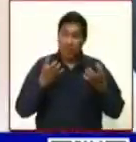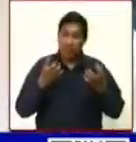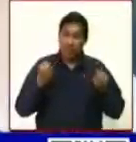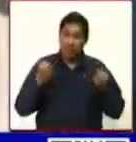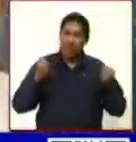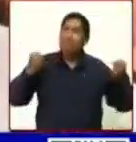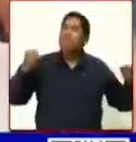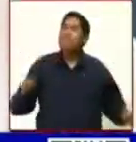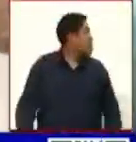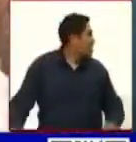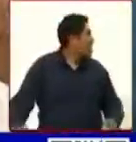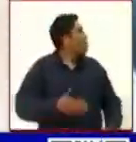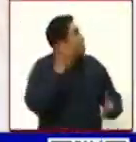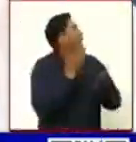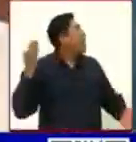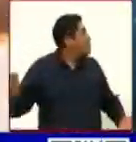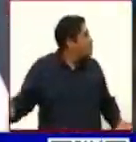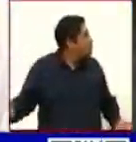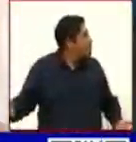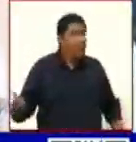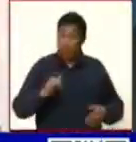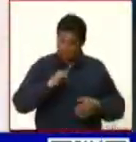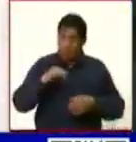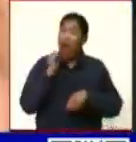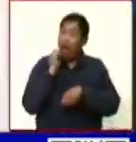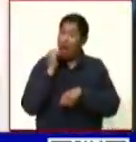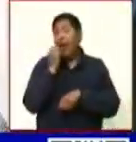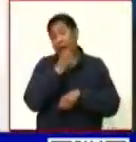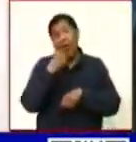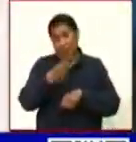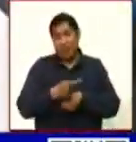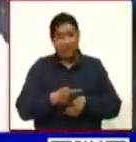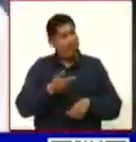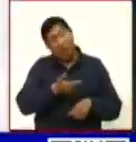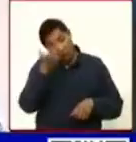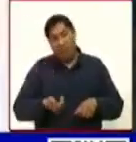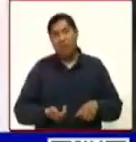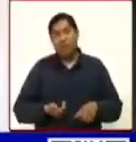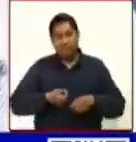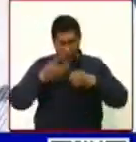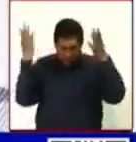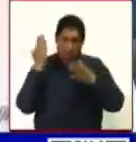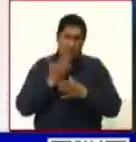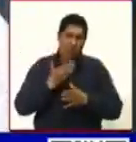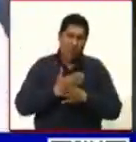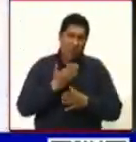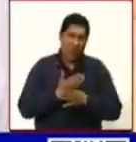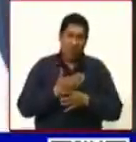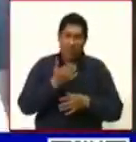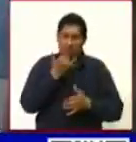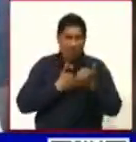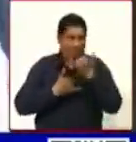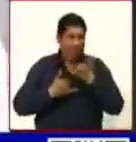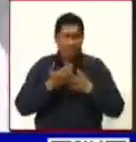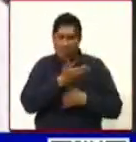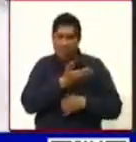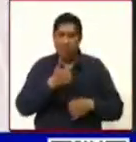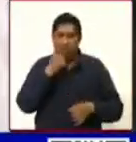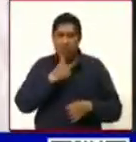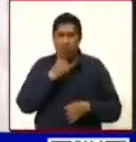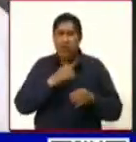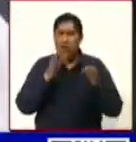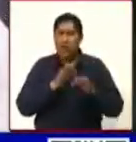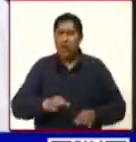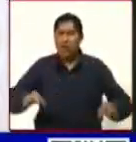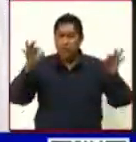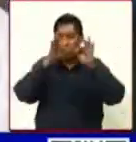sí voy por eso cuando paró yo le dije ya para que lo que lo bajo porque ya era mucho acoso el que estaba recibiendo la mujer no